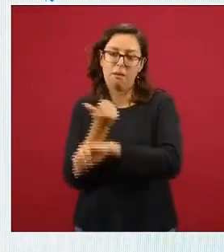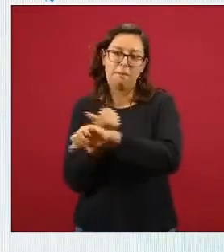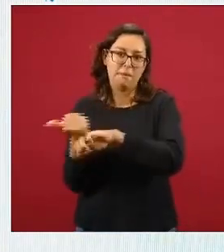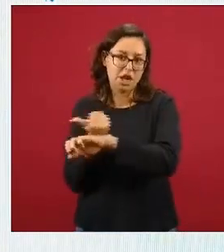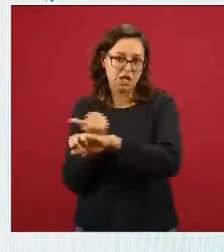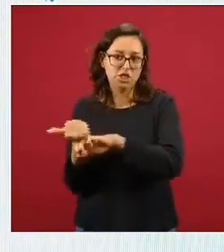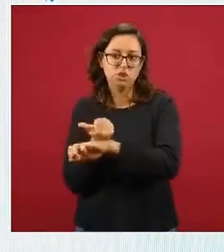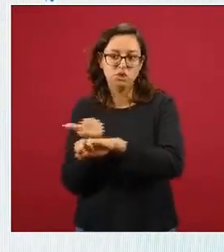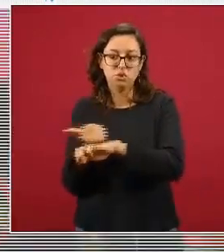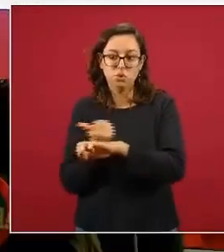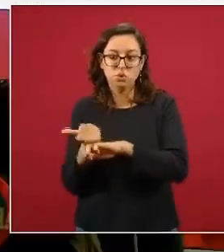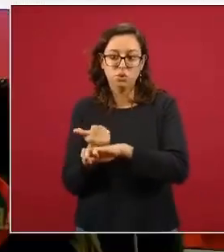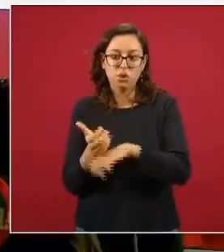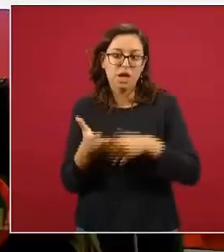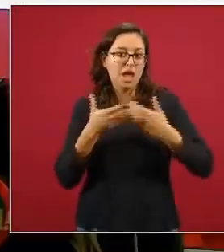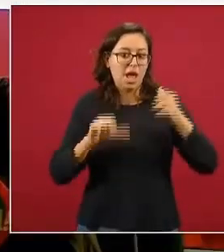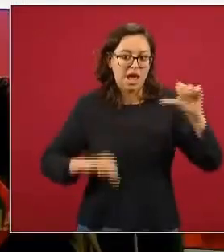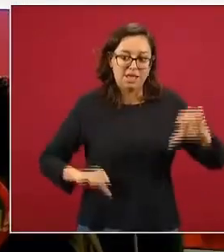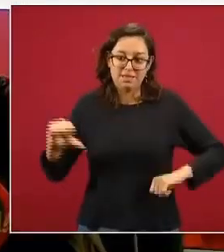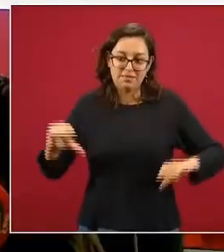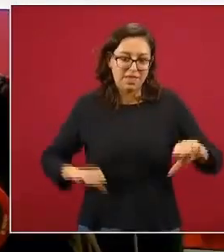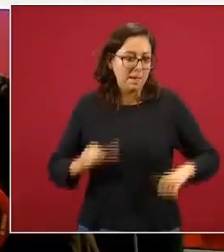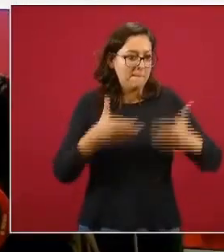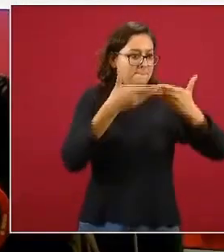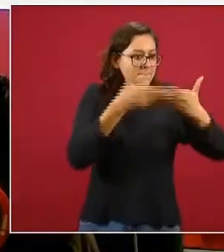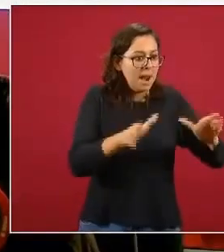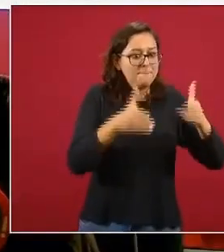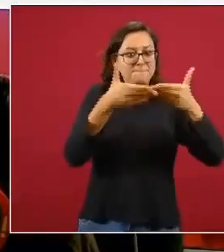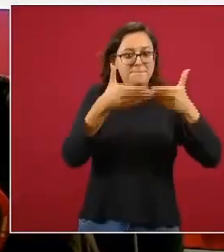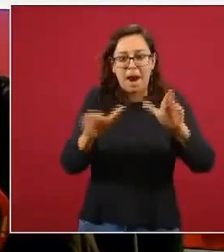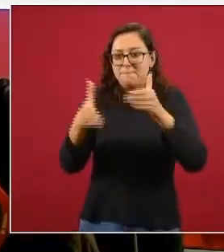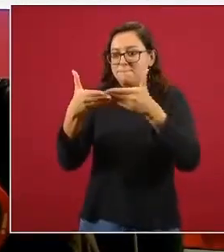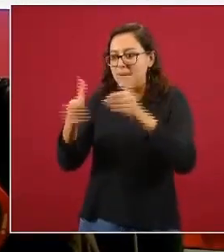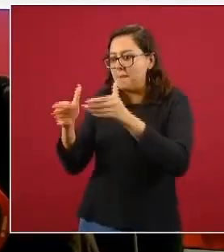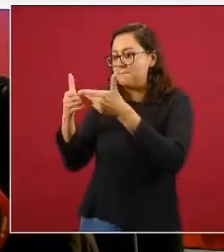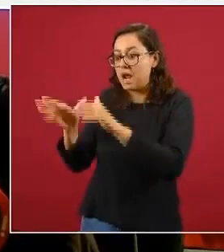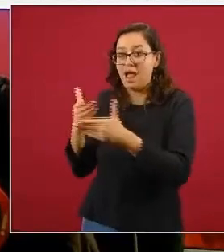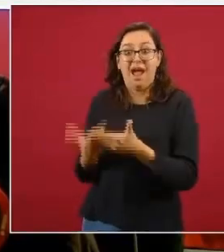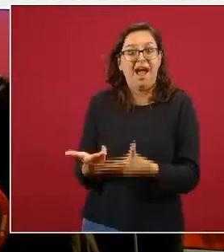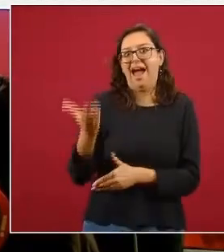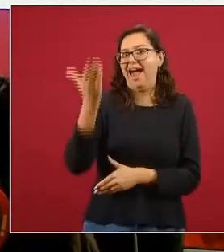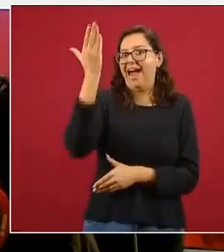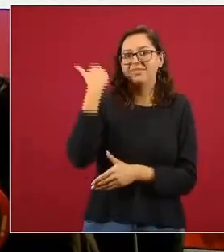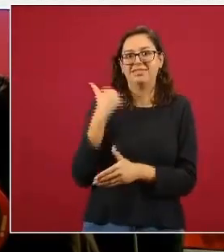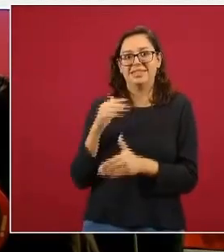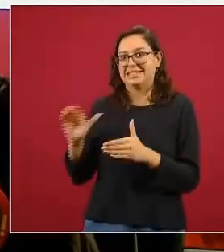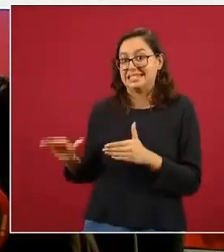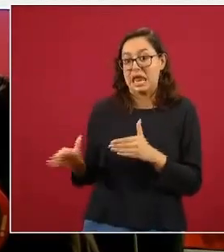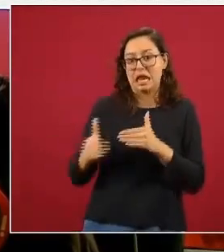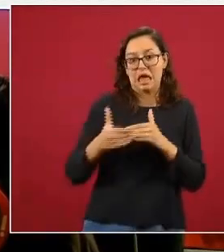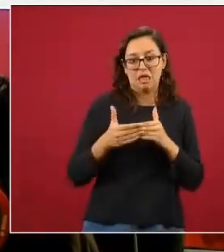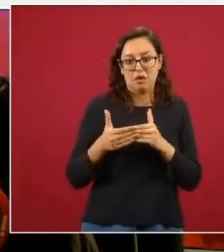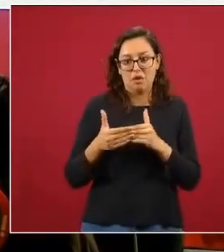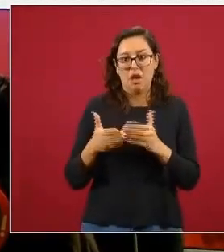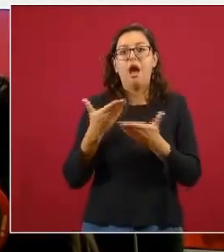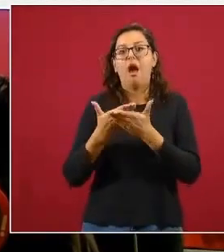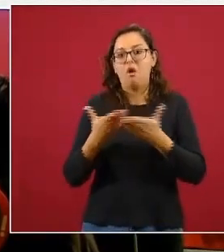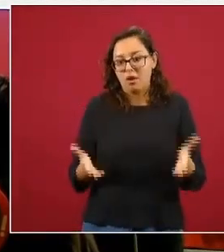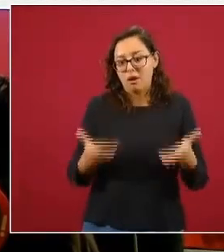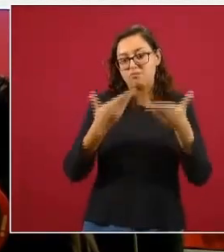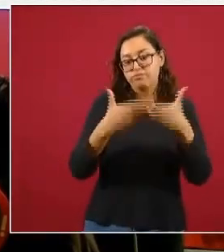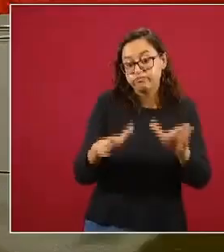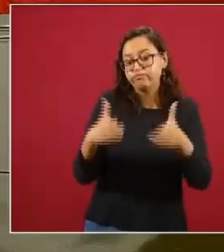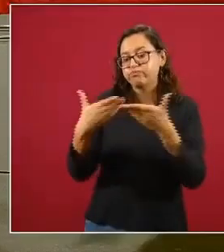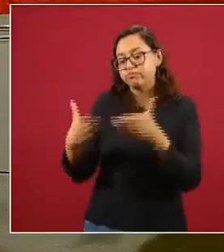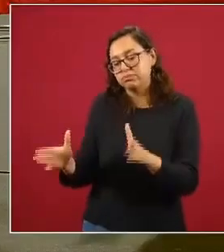amarillo y liberaron actividades que no estaban abiertas en el semáforo naranja. Entonces puede